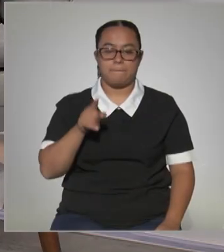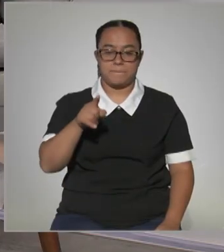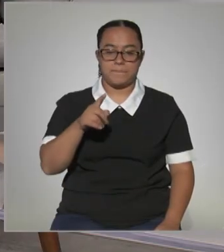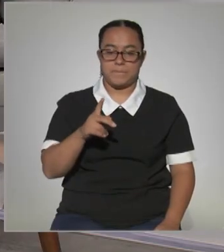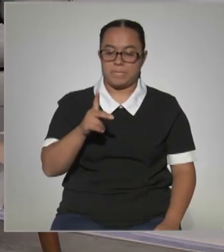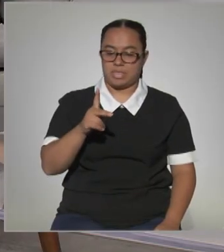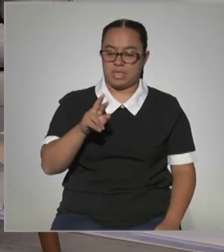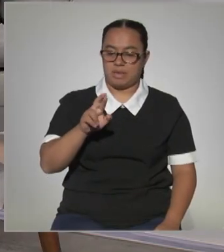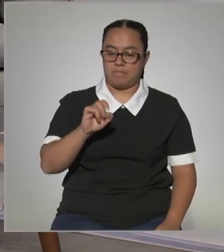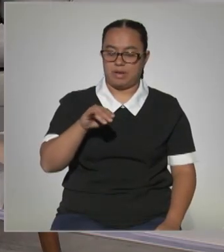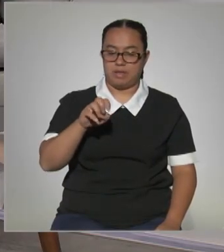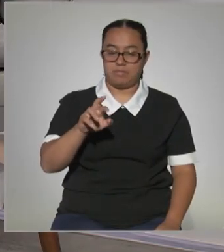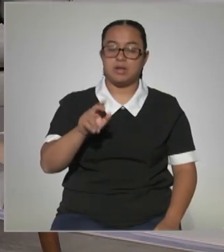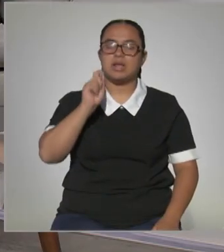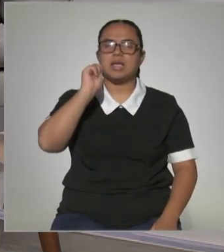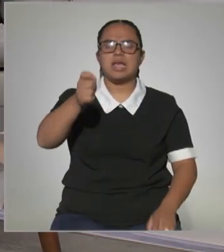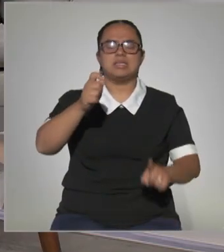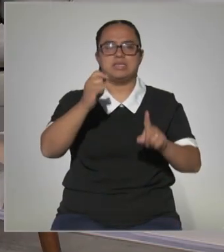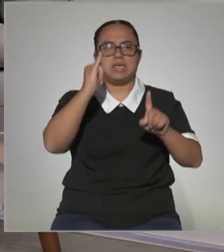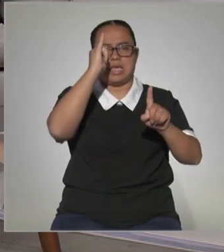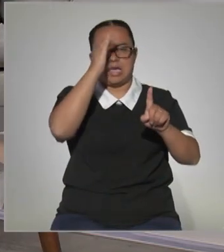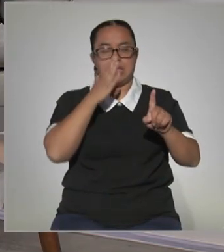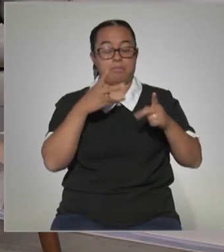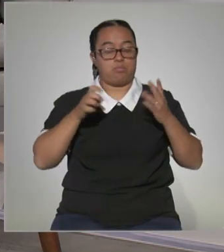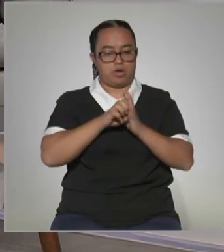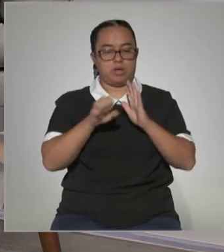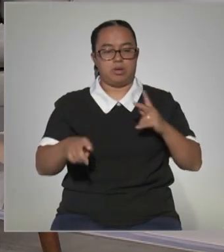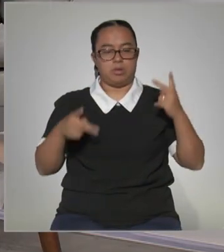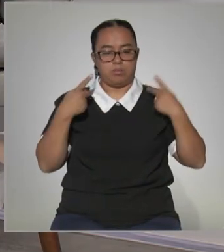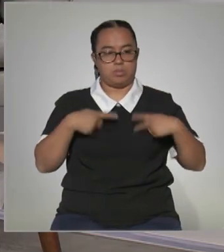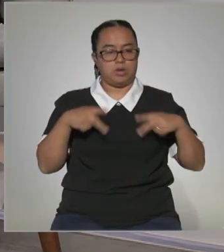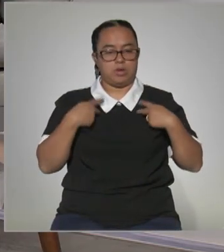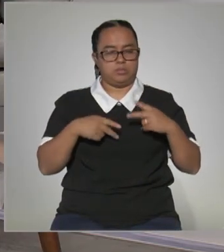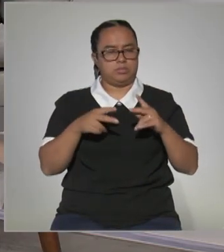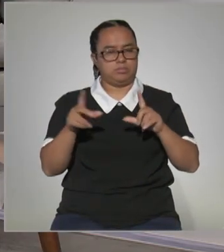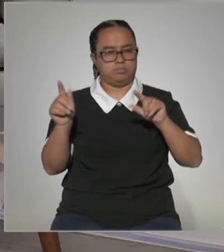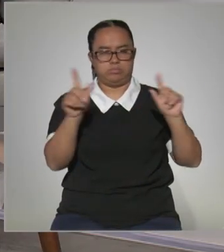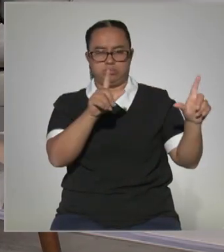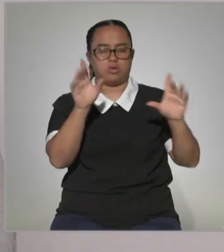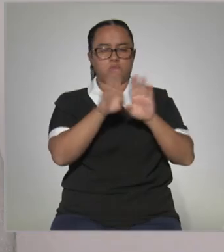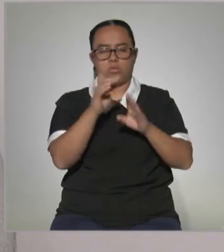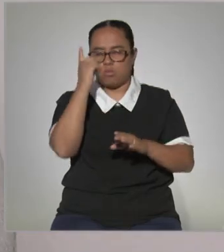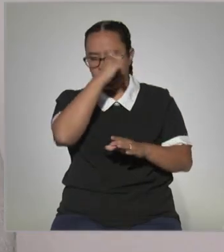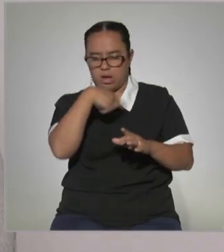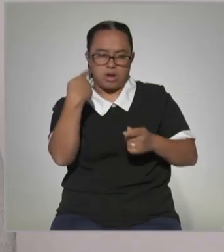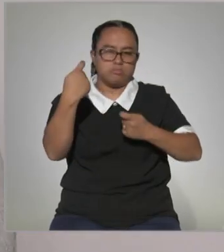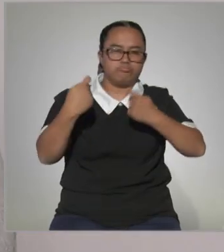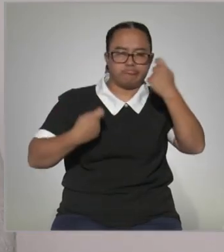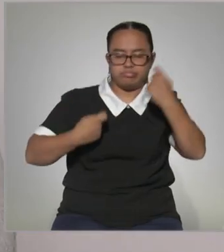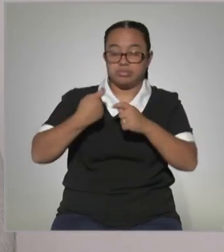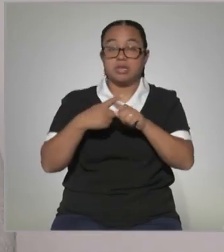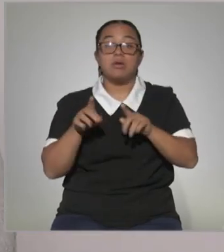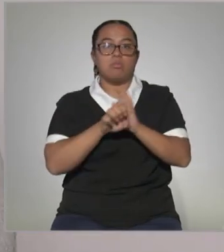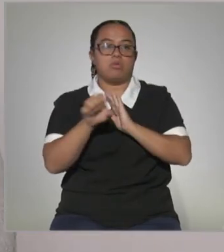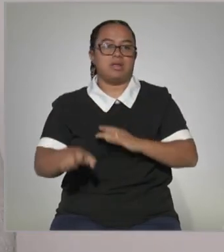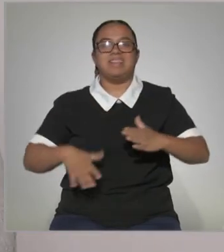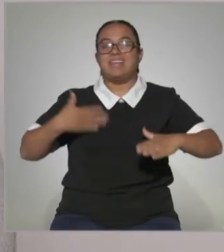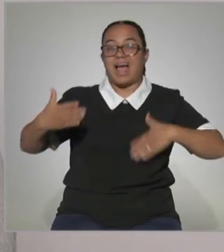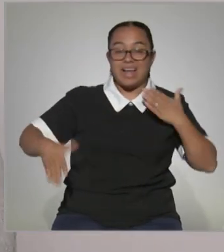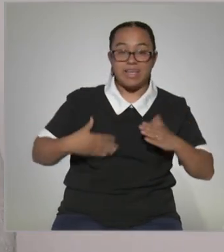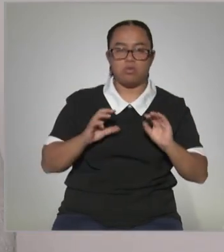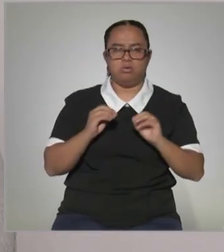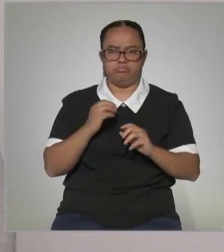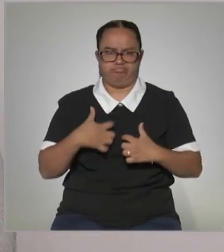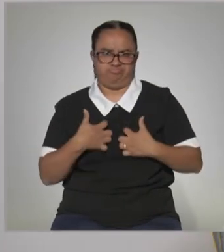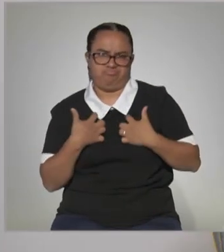el priming, ¿no? Que ponían imágenes de personas con diferentes expresiones faciales, ¿no? Con alegres,